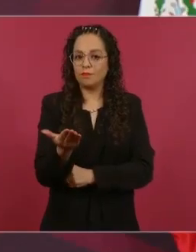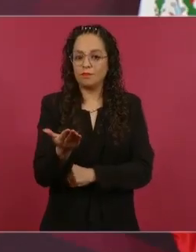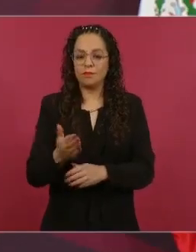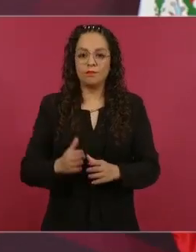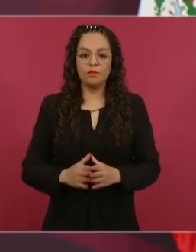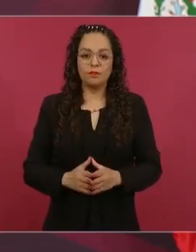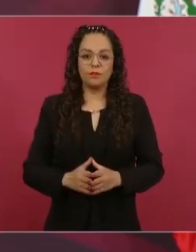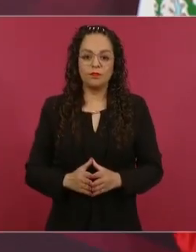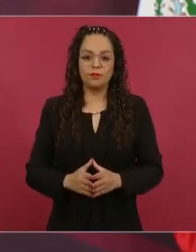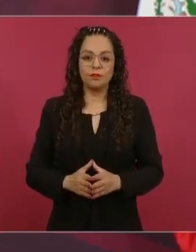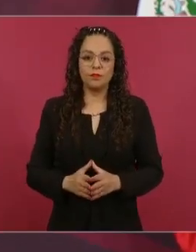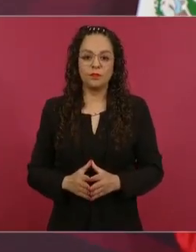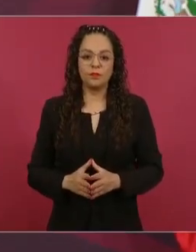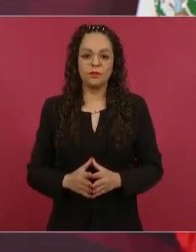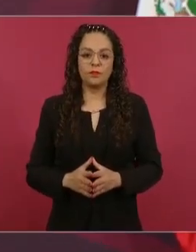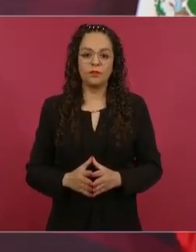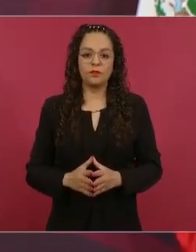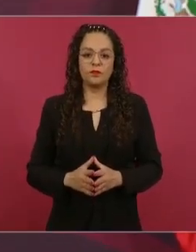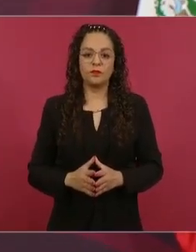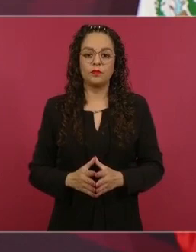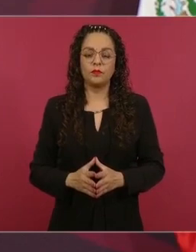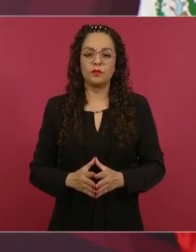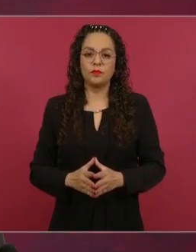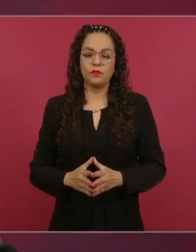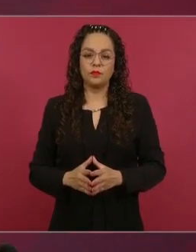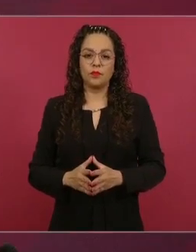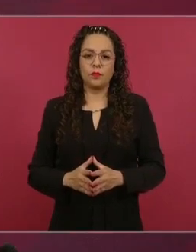se actúe con